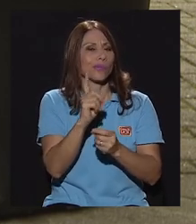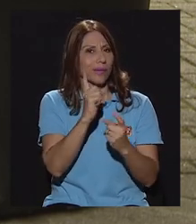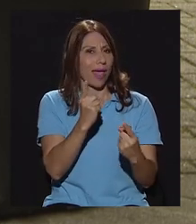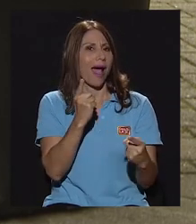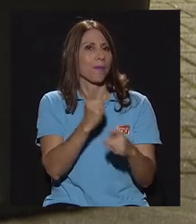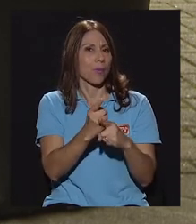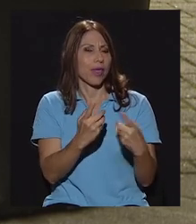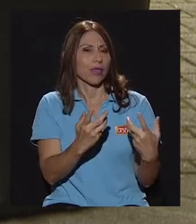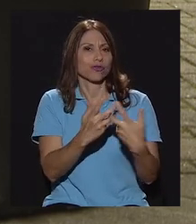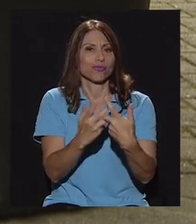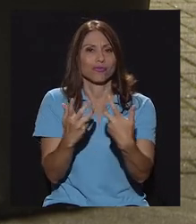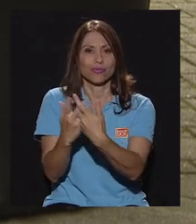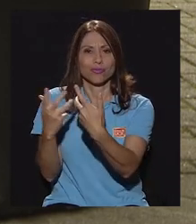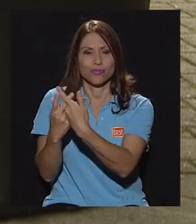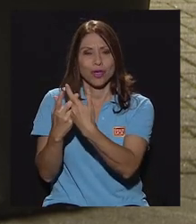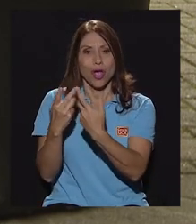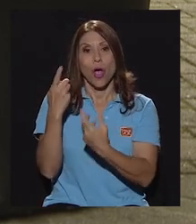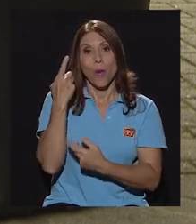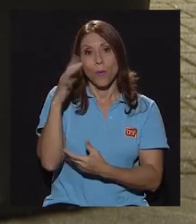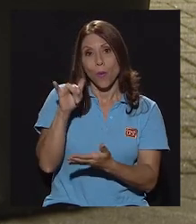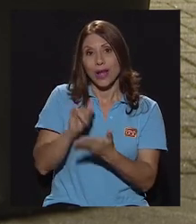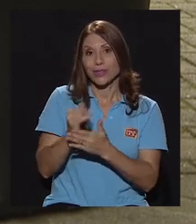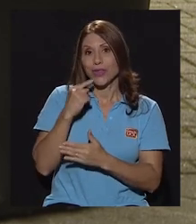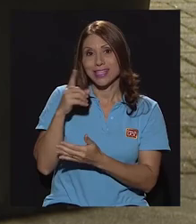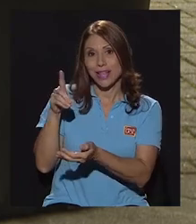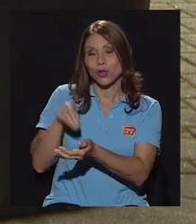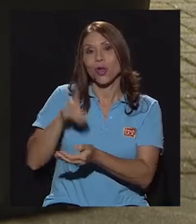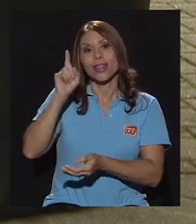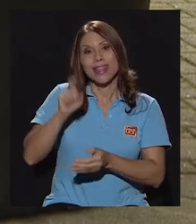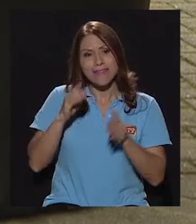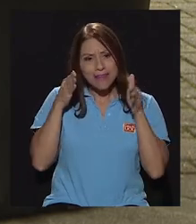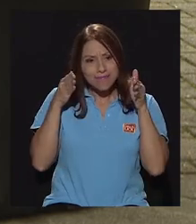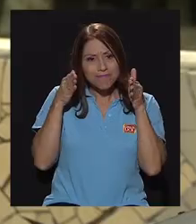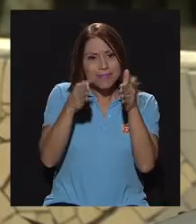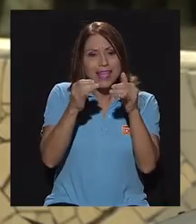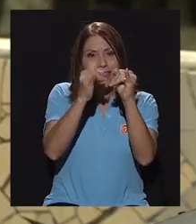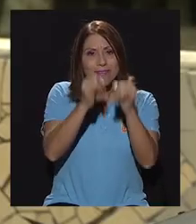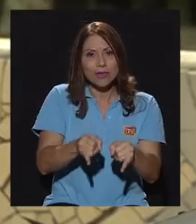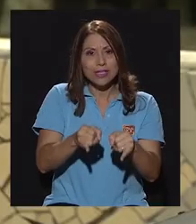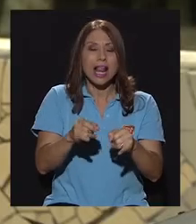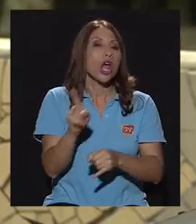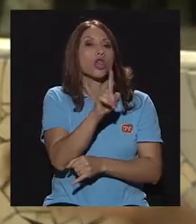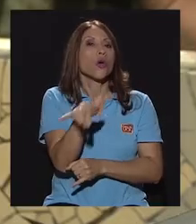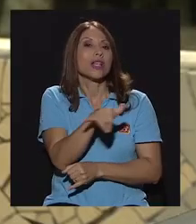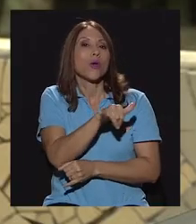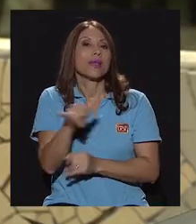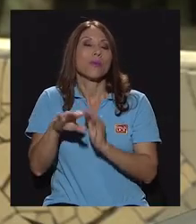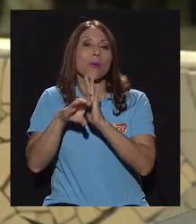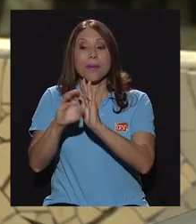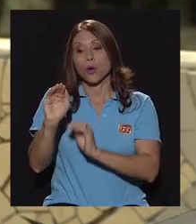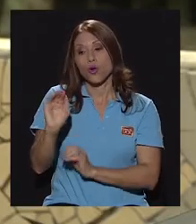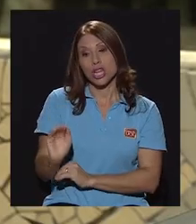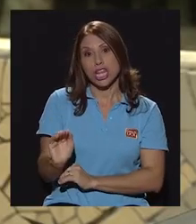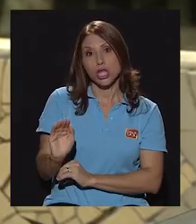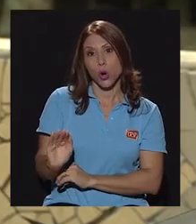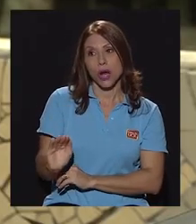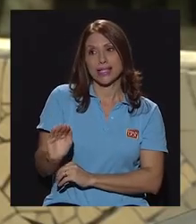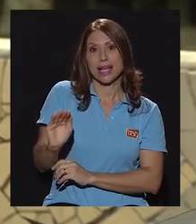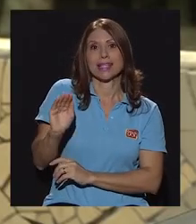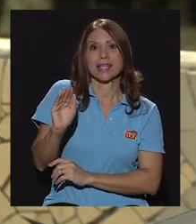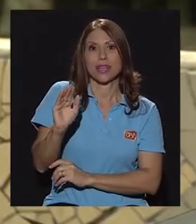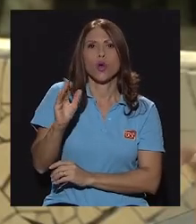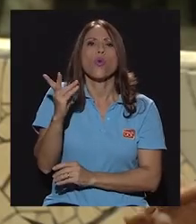de ahí que el doctor menciona individualizada, ¿verdad? No es lo mismo la cantidad de carbohidratos que requiere un niño